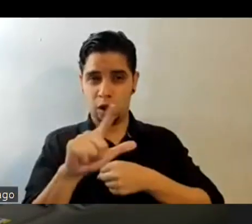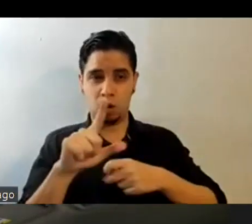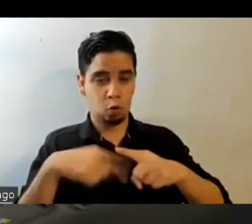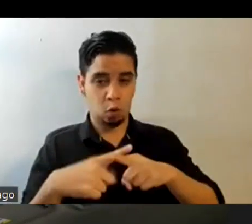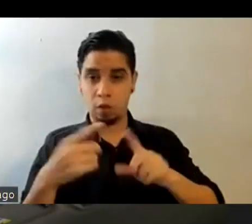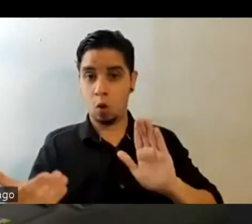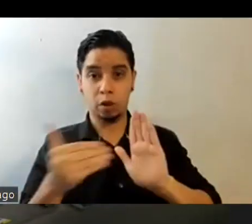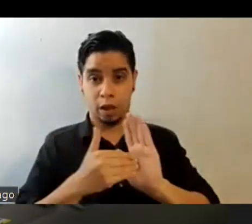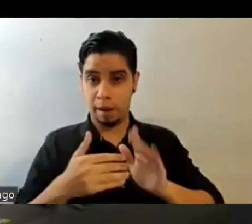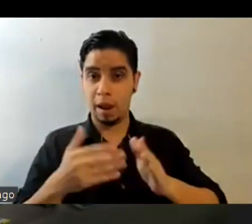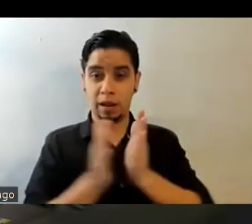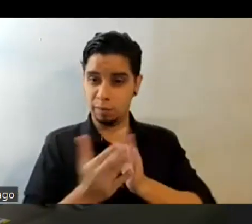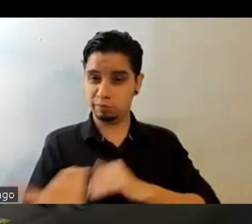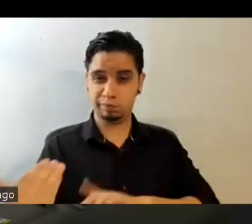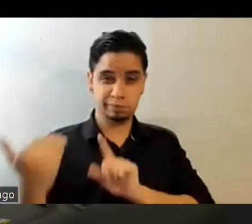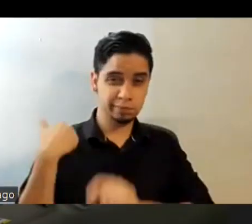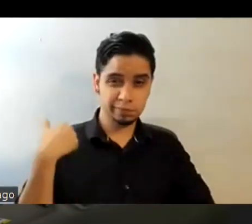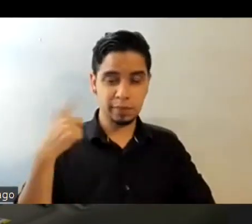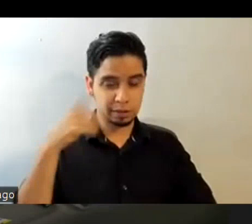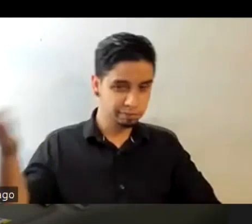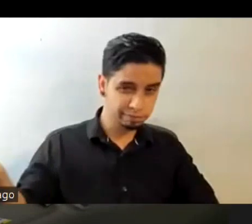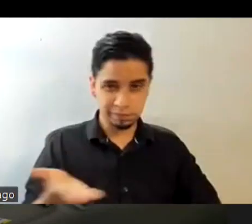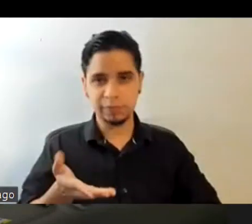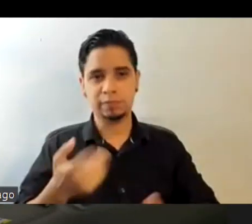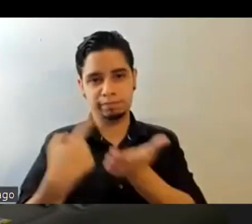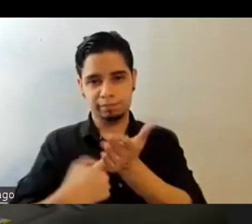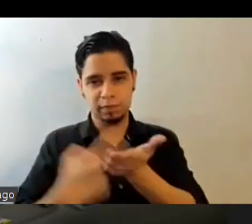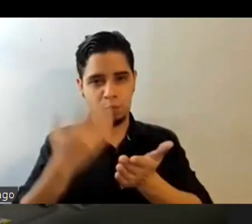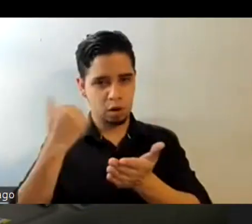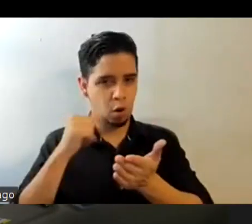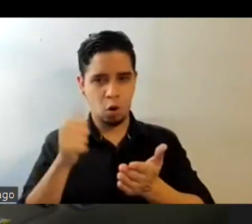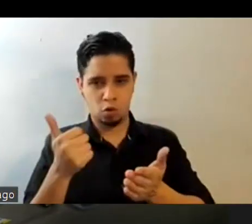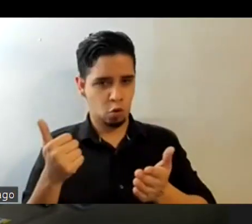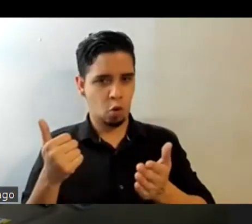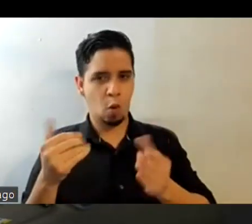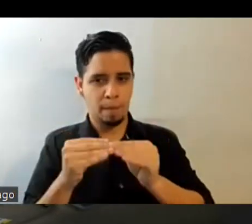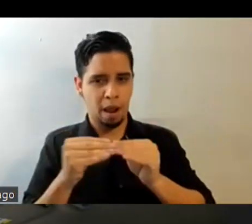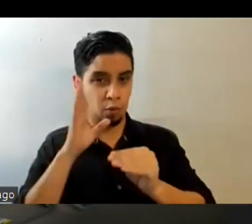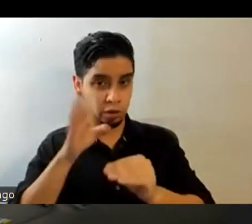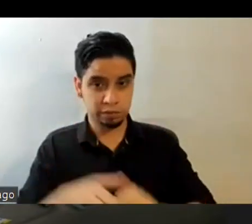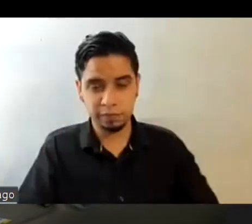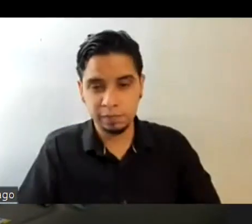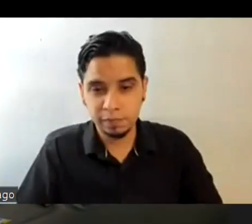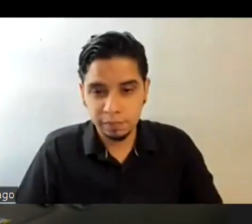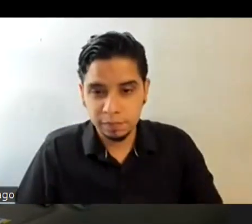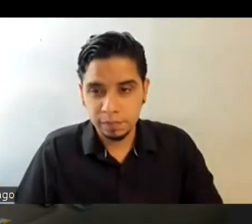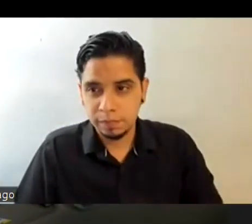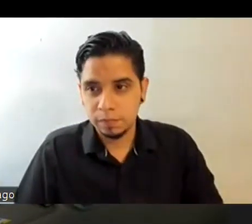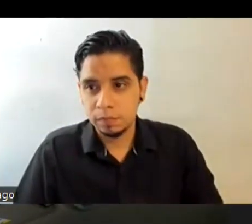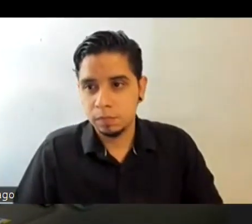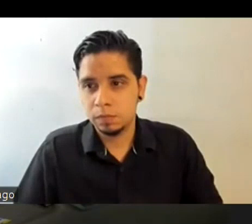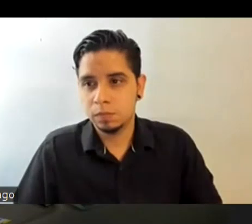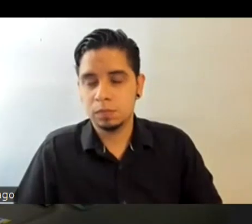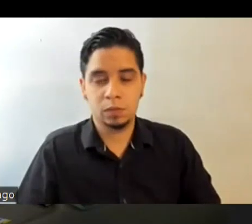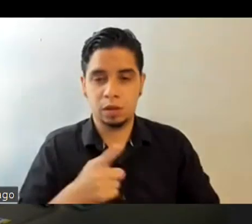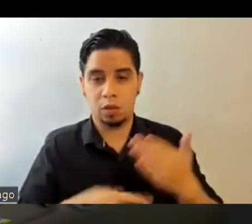venga otro libro, pues ya, porque ya deben estar por ahí cocinándose 2 o 3. Y que seguimos encontrando